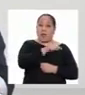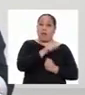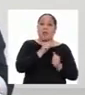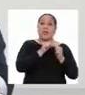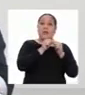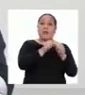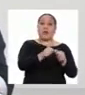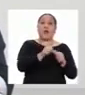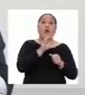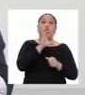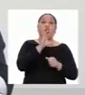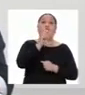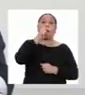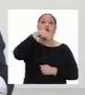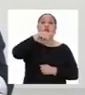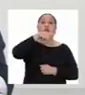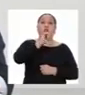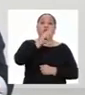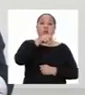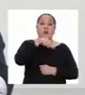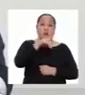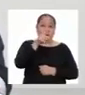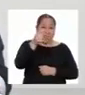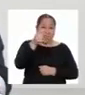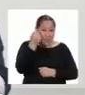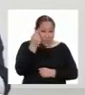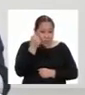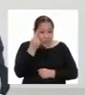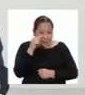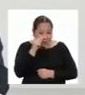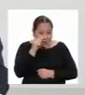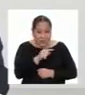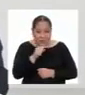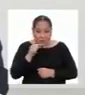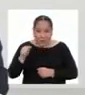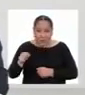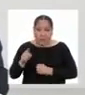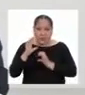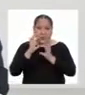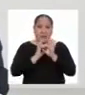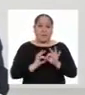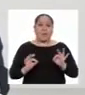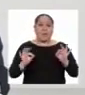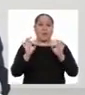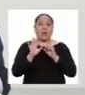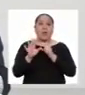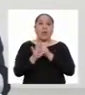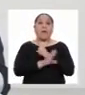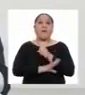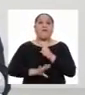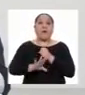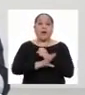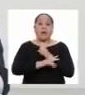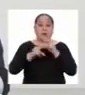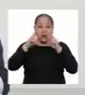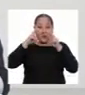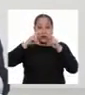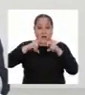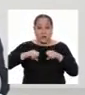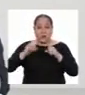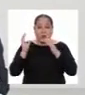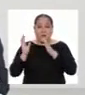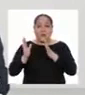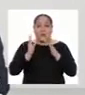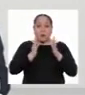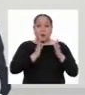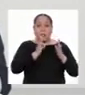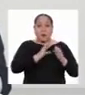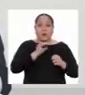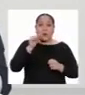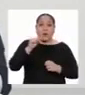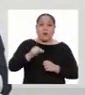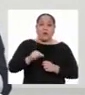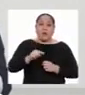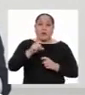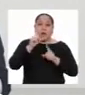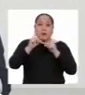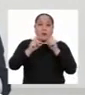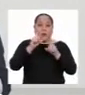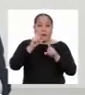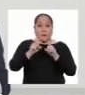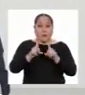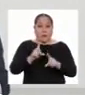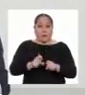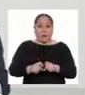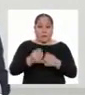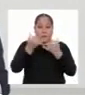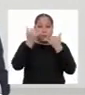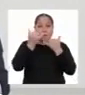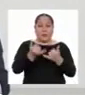casas? Esto es importante porque es la base de su estudio. Para elaborar la encuesta de hoy, vamos a